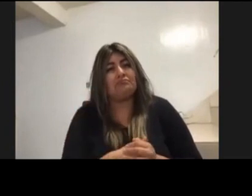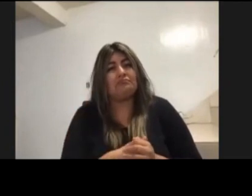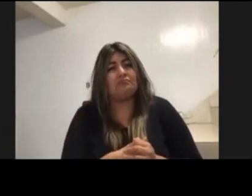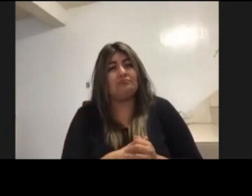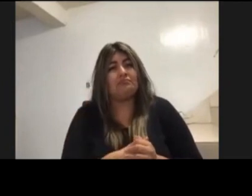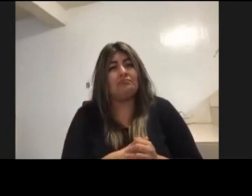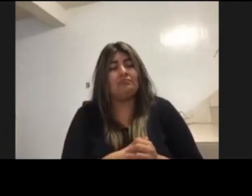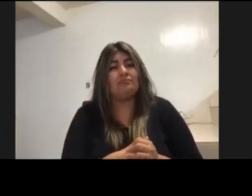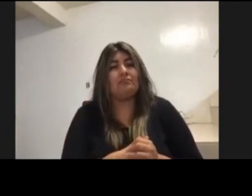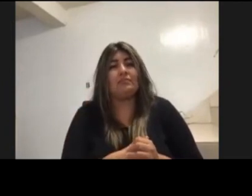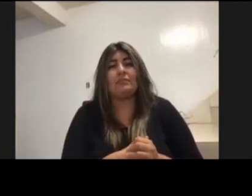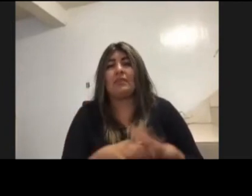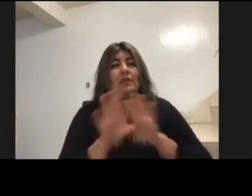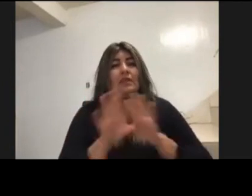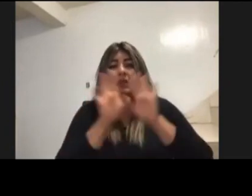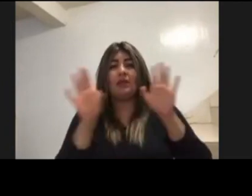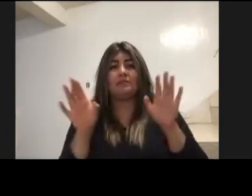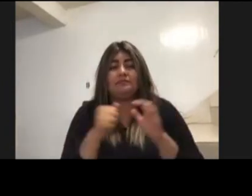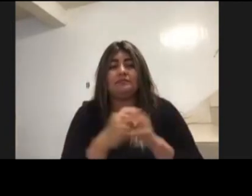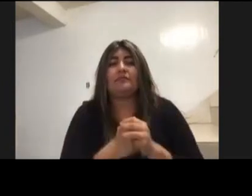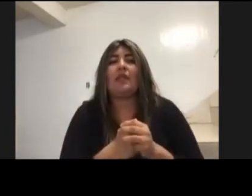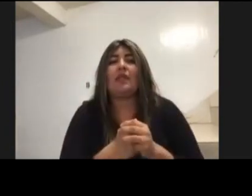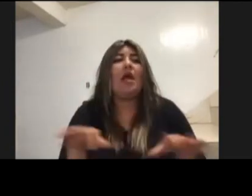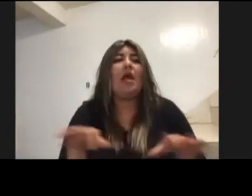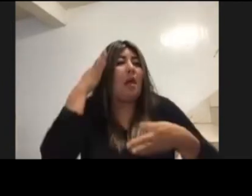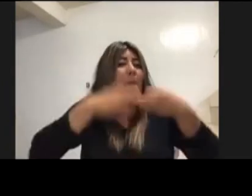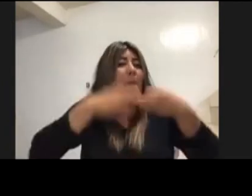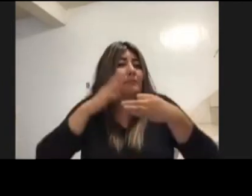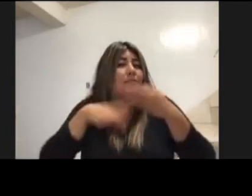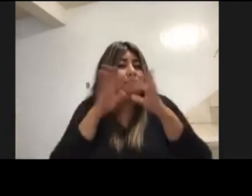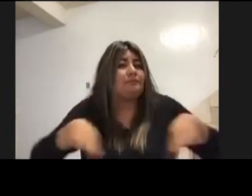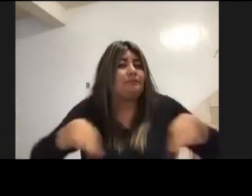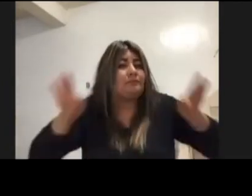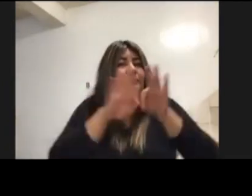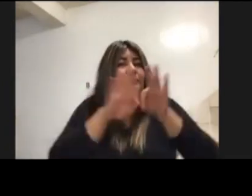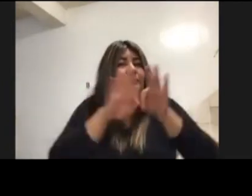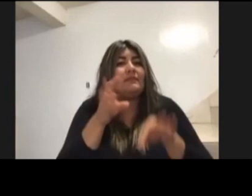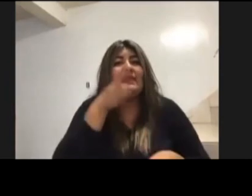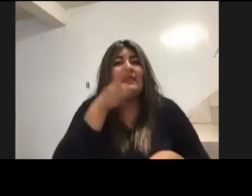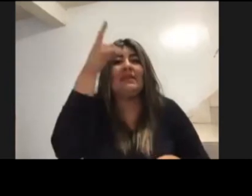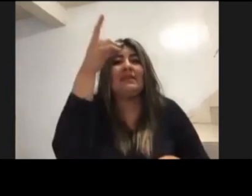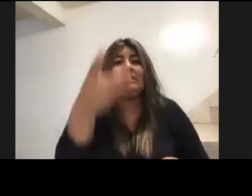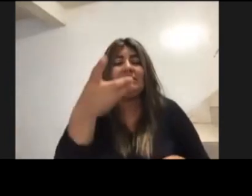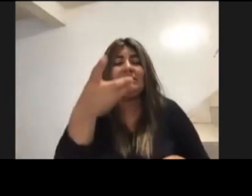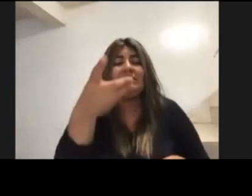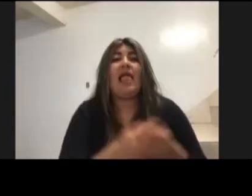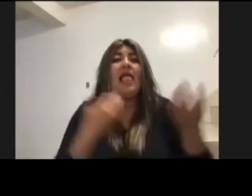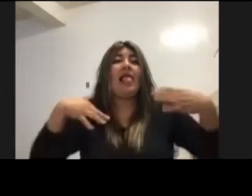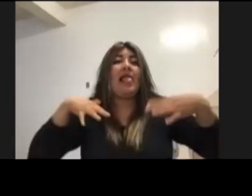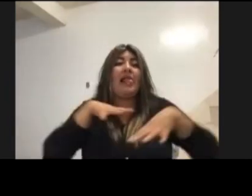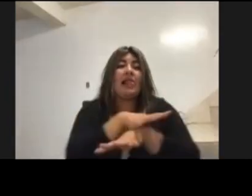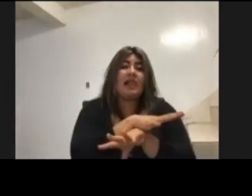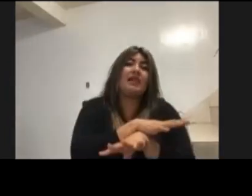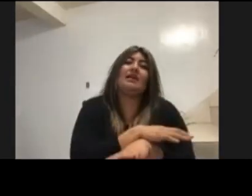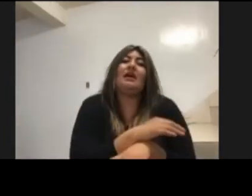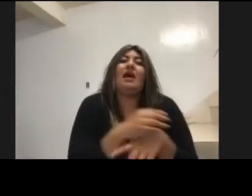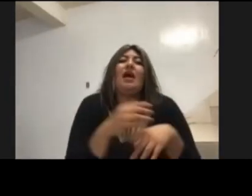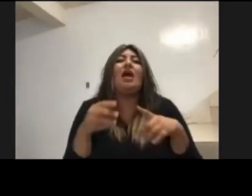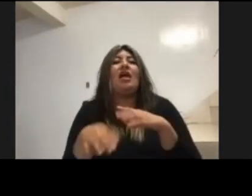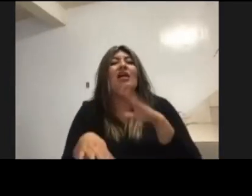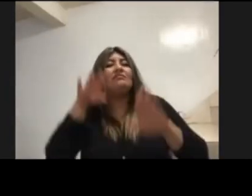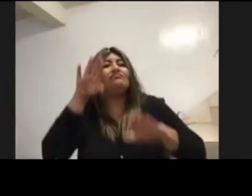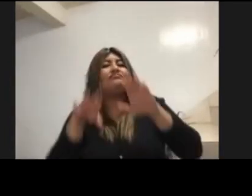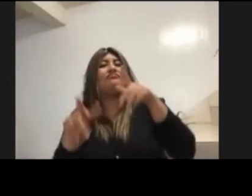Bien, nada más algunos puntos fundamentales. La flexibilidad en movimientos de los grupos. Tenemos